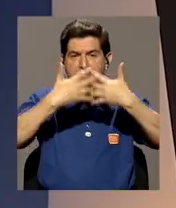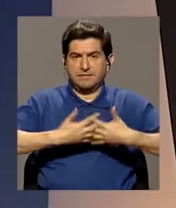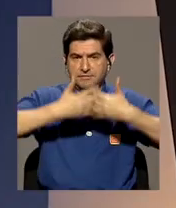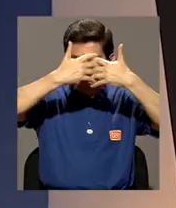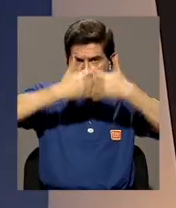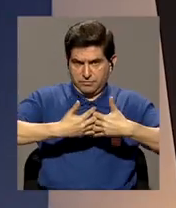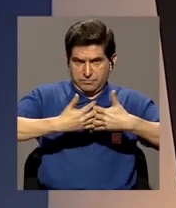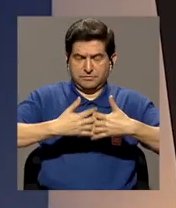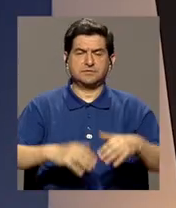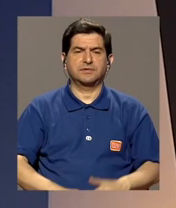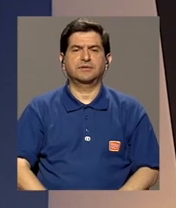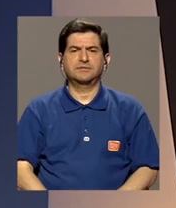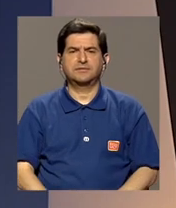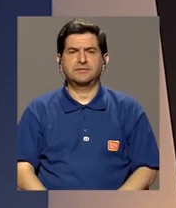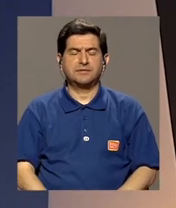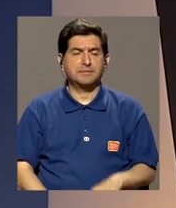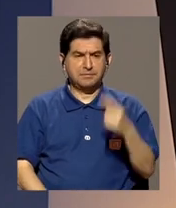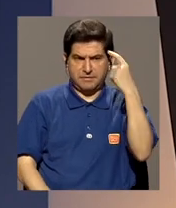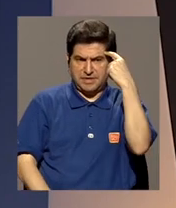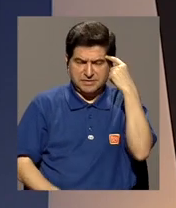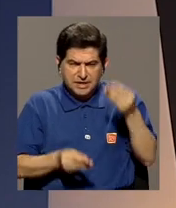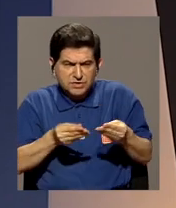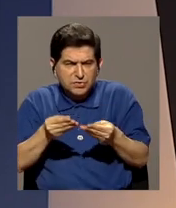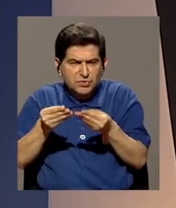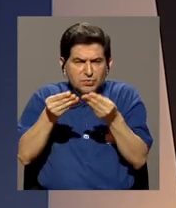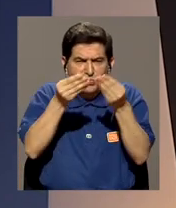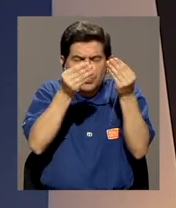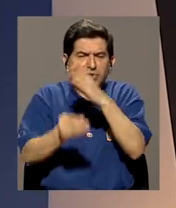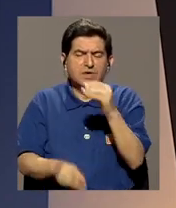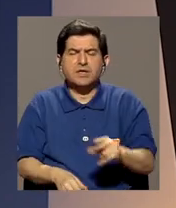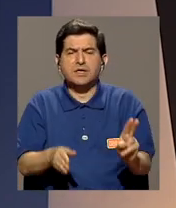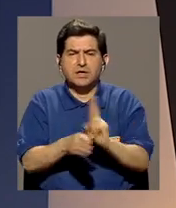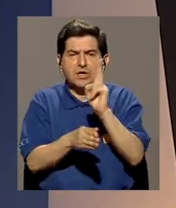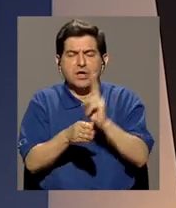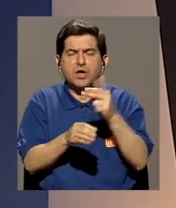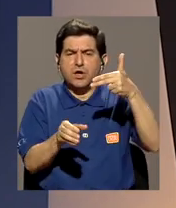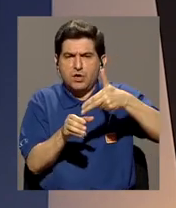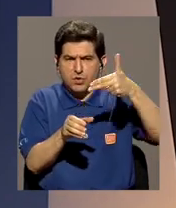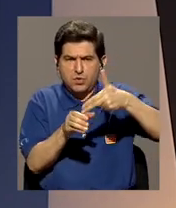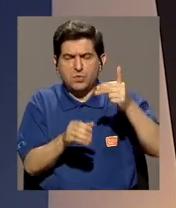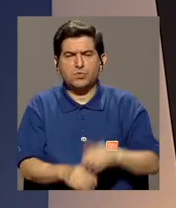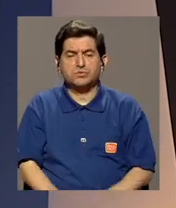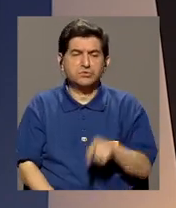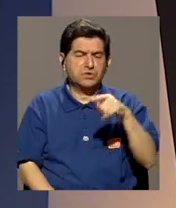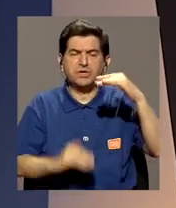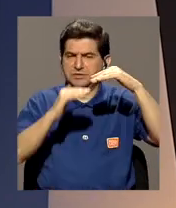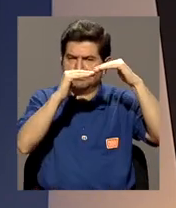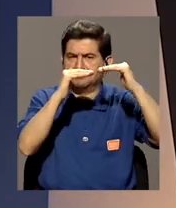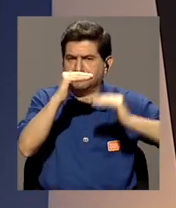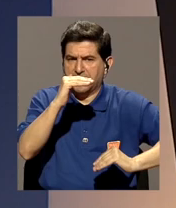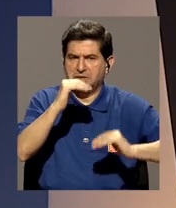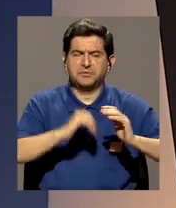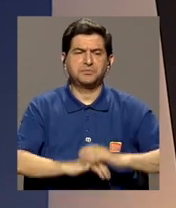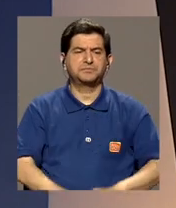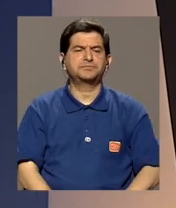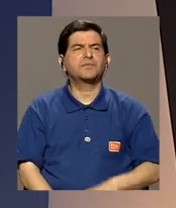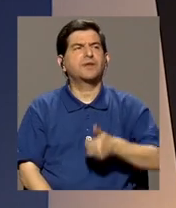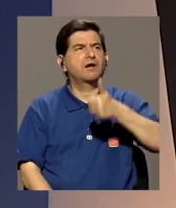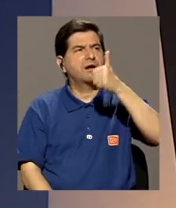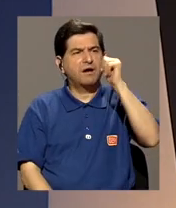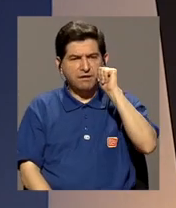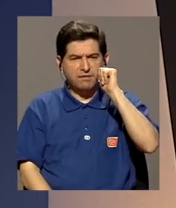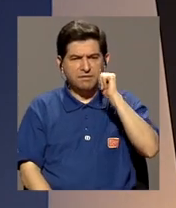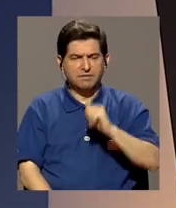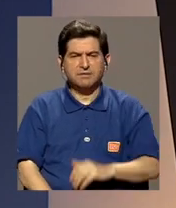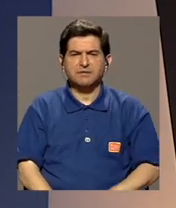industria en emisiones y en uso de combustibles es relativamente bajo ayer